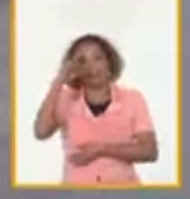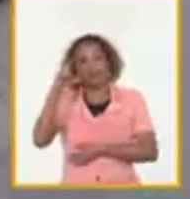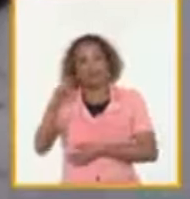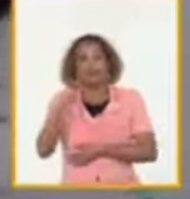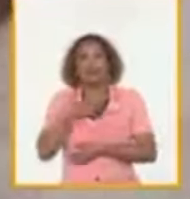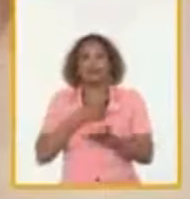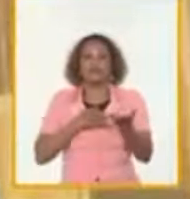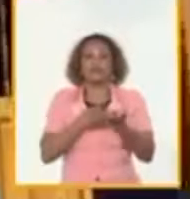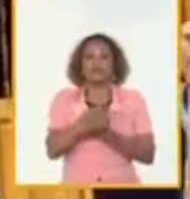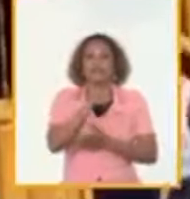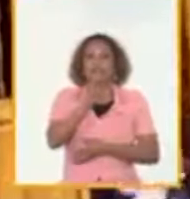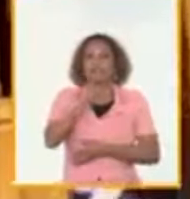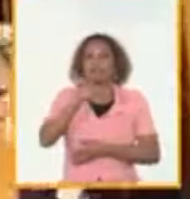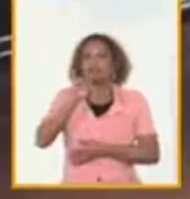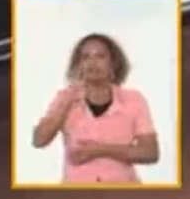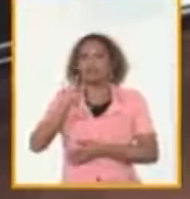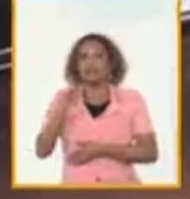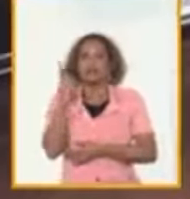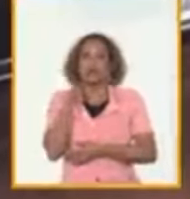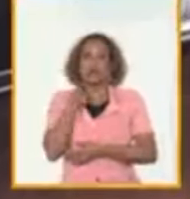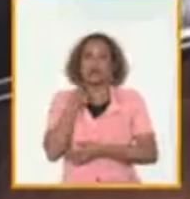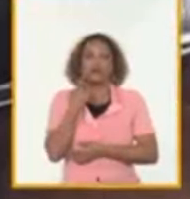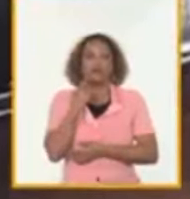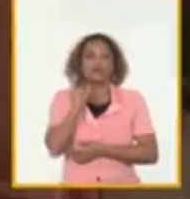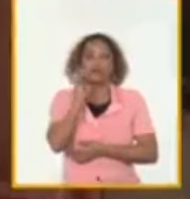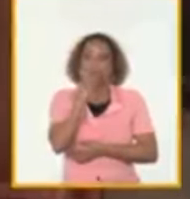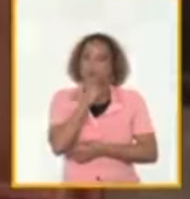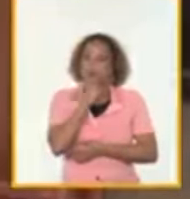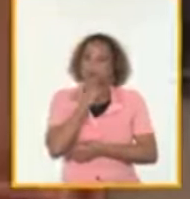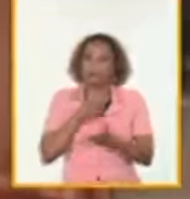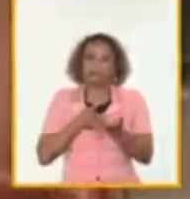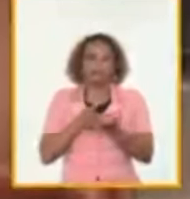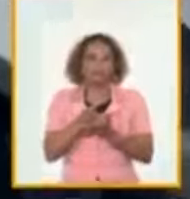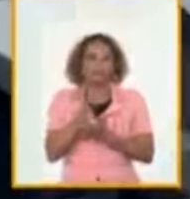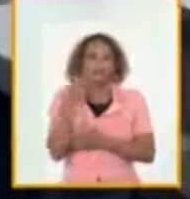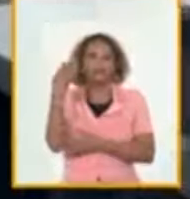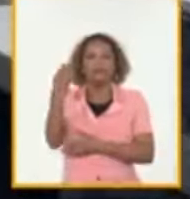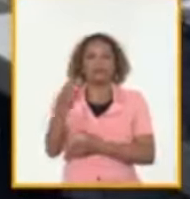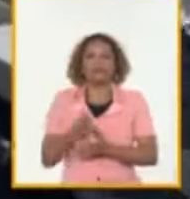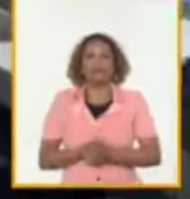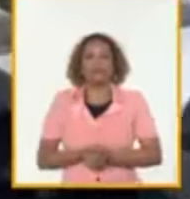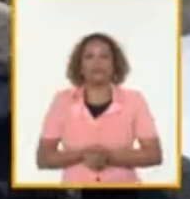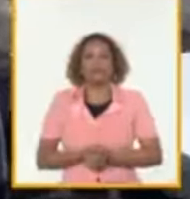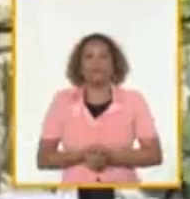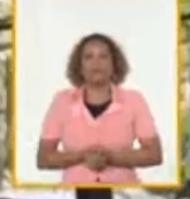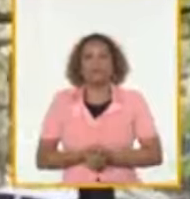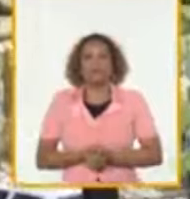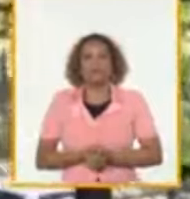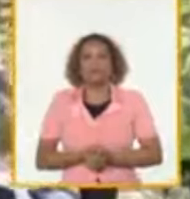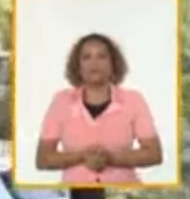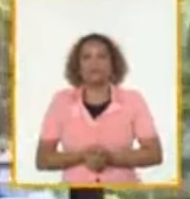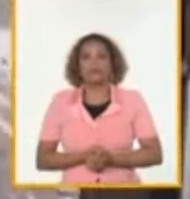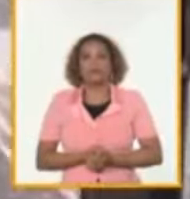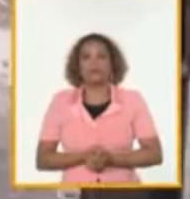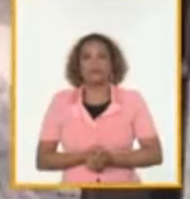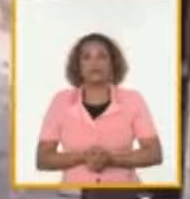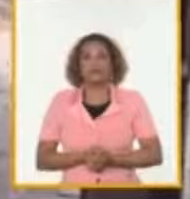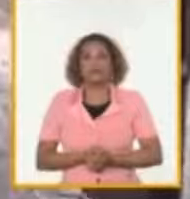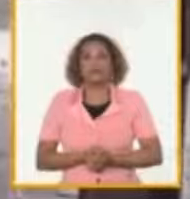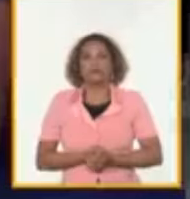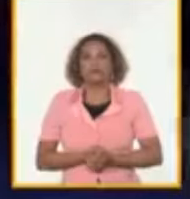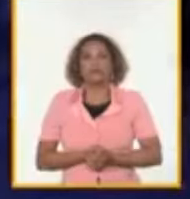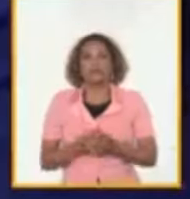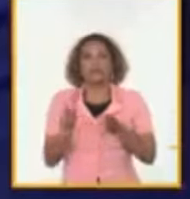335 años una vitalidad que la hace perdurable ASUME como suyo hijos pil longos o adoptados y no